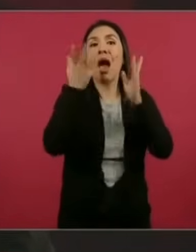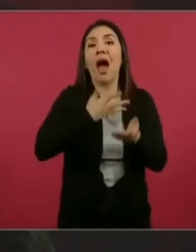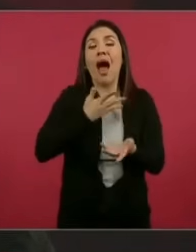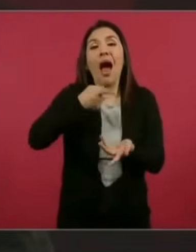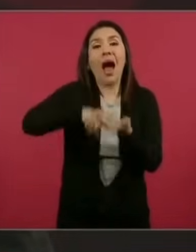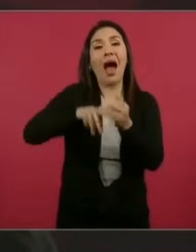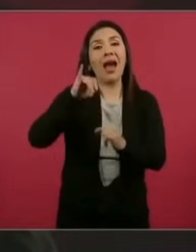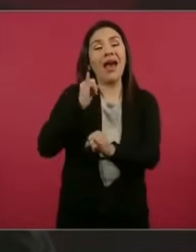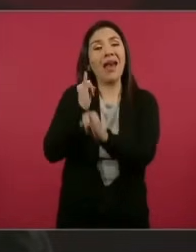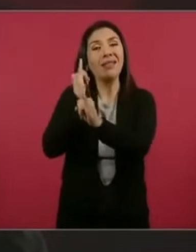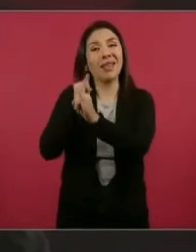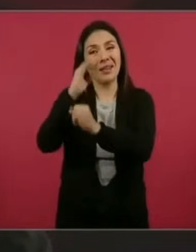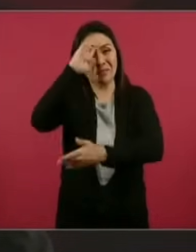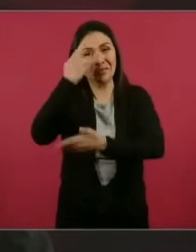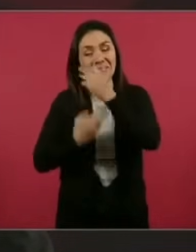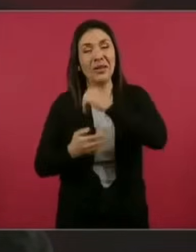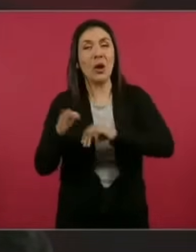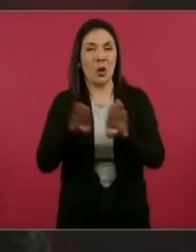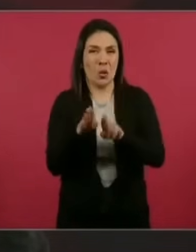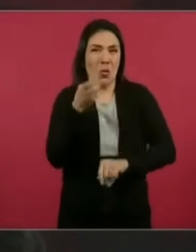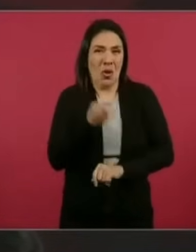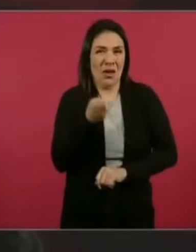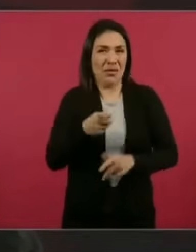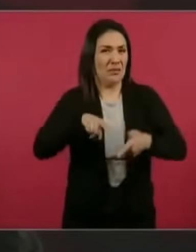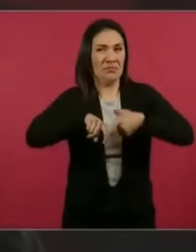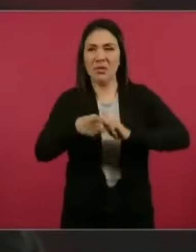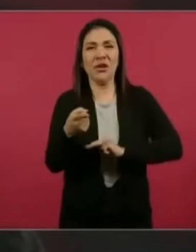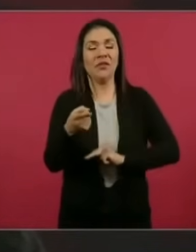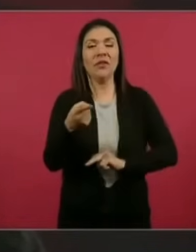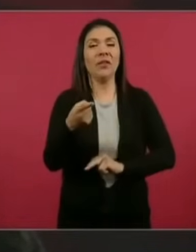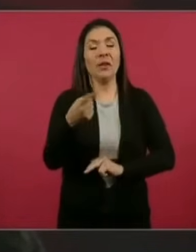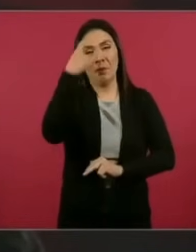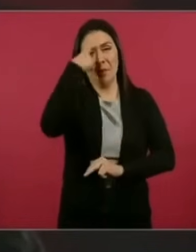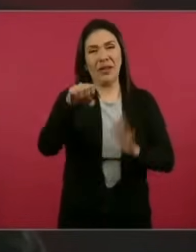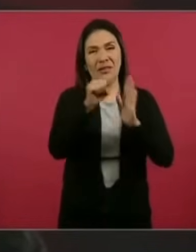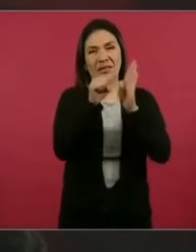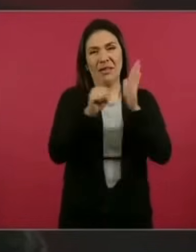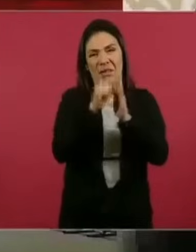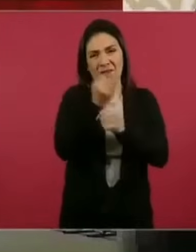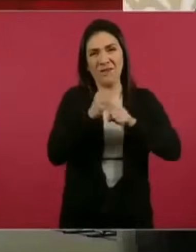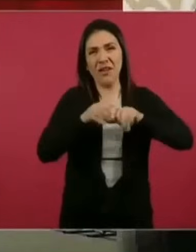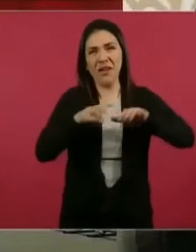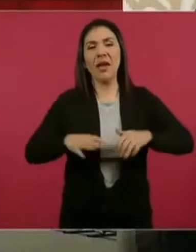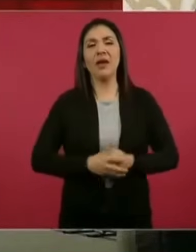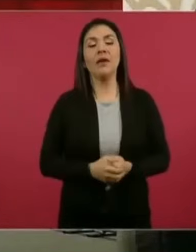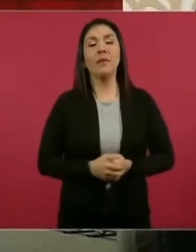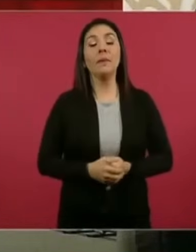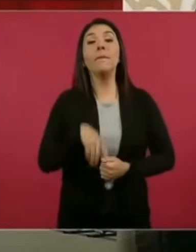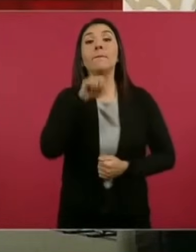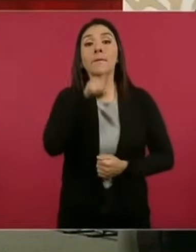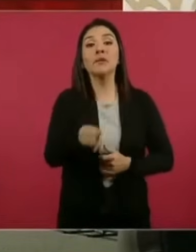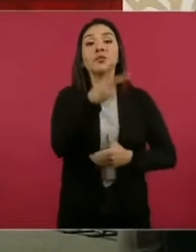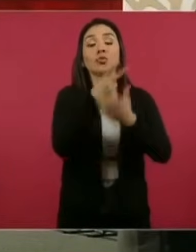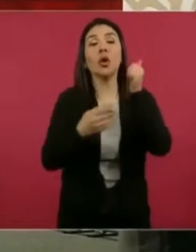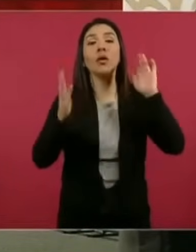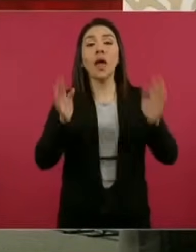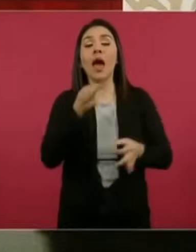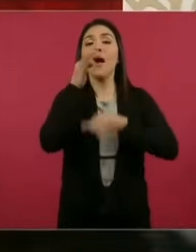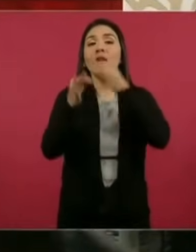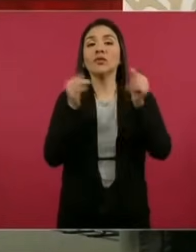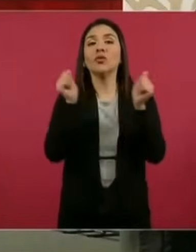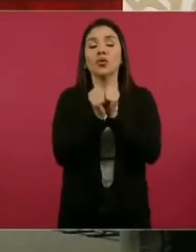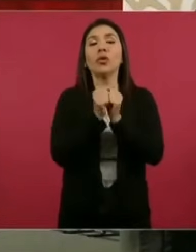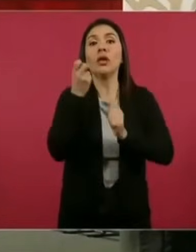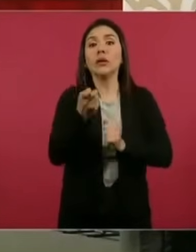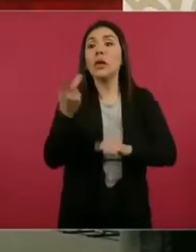en estos casos en cualquier dependencia que ve vulnerado su sistema de información. Y se realizó al mismo tiempo la notificación